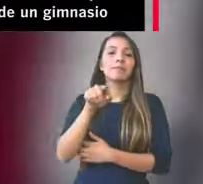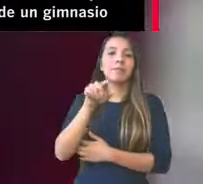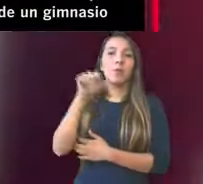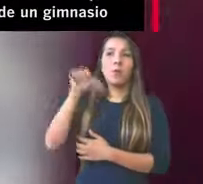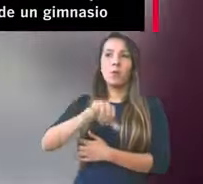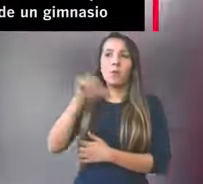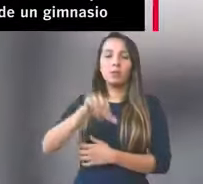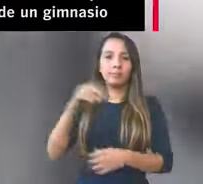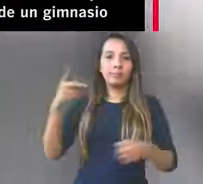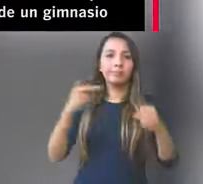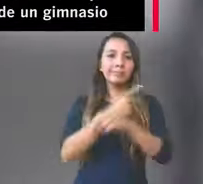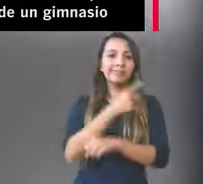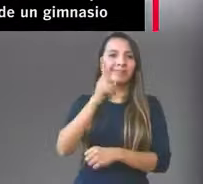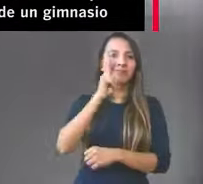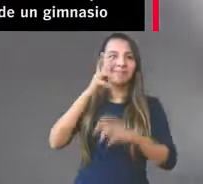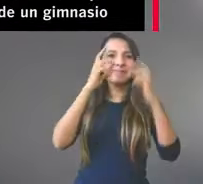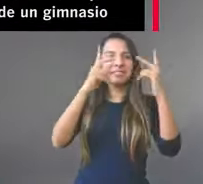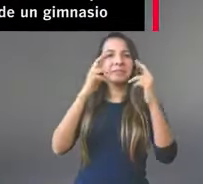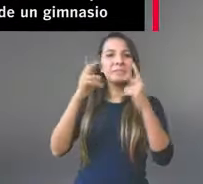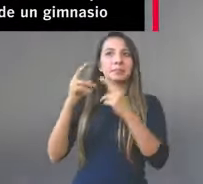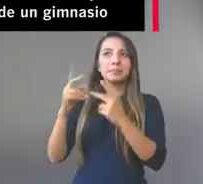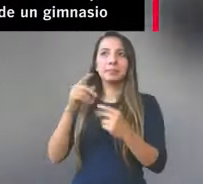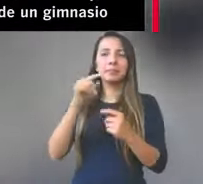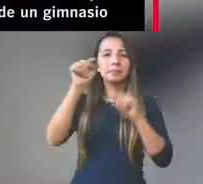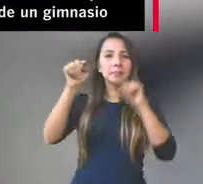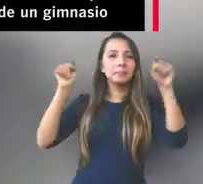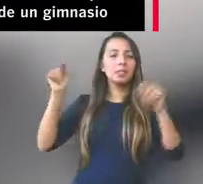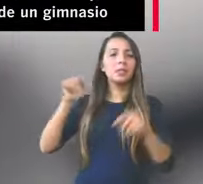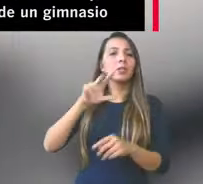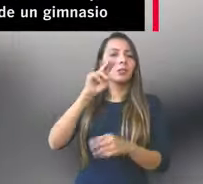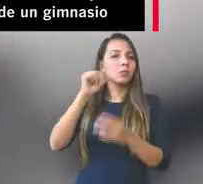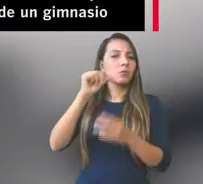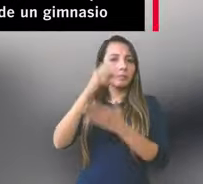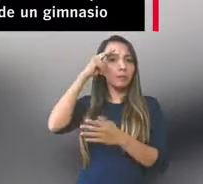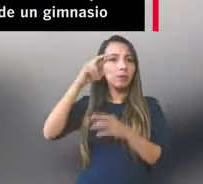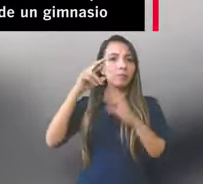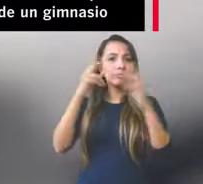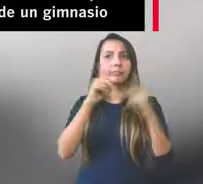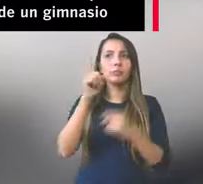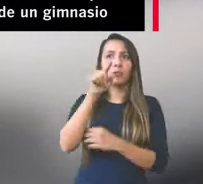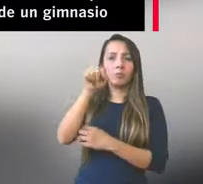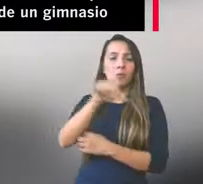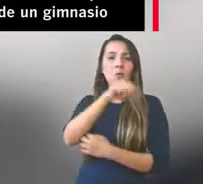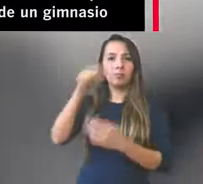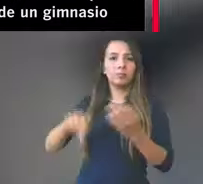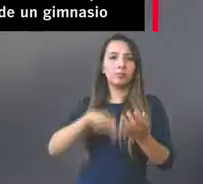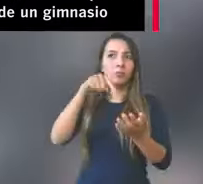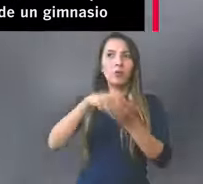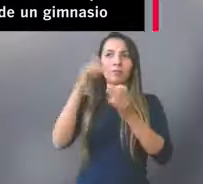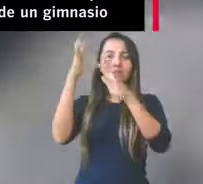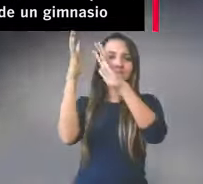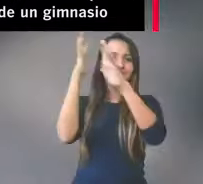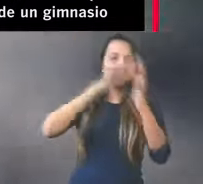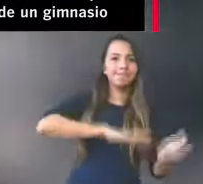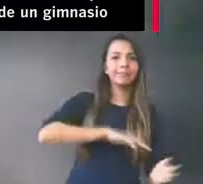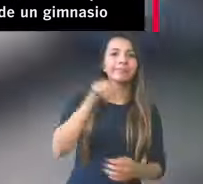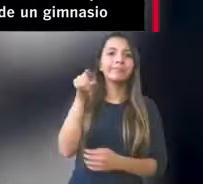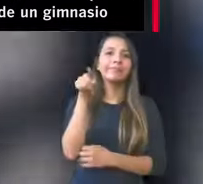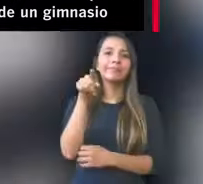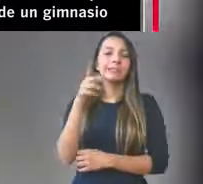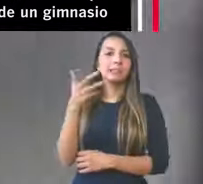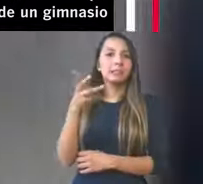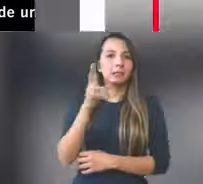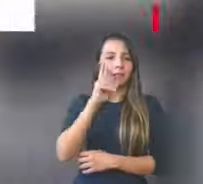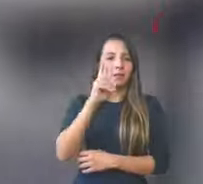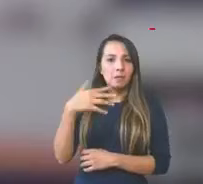hoy. Y vea las afectaciones en otras partes donde fue cerca del epicentro, está la barda. Y pues impresionante.